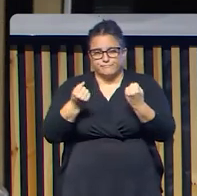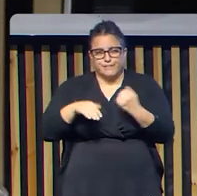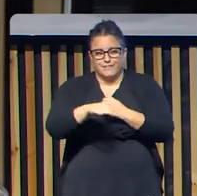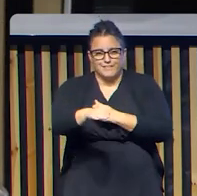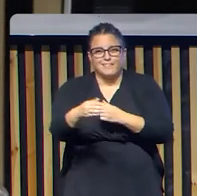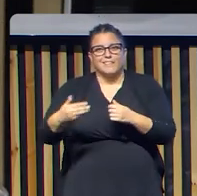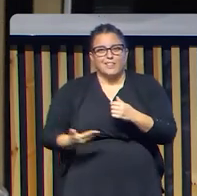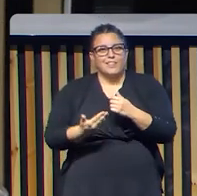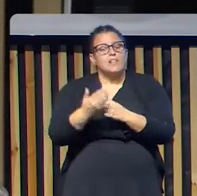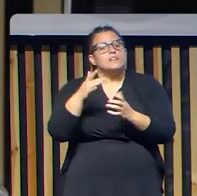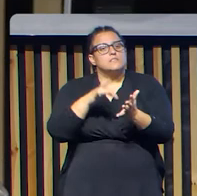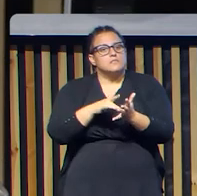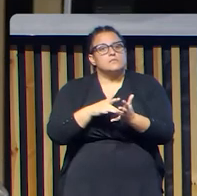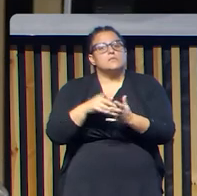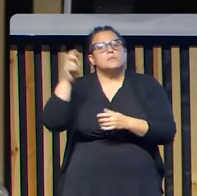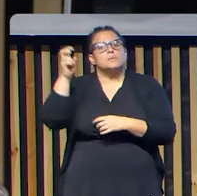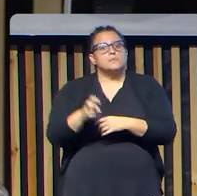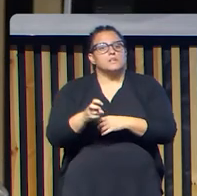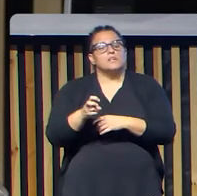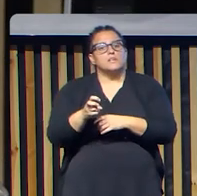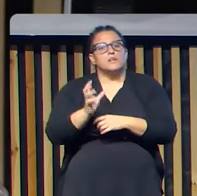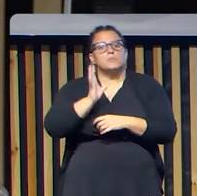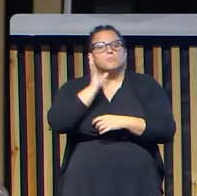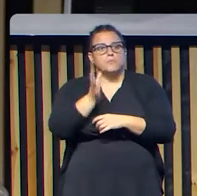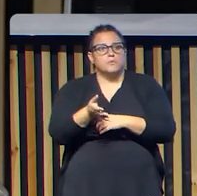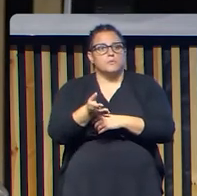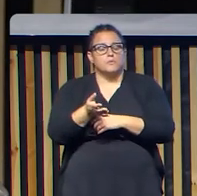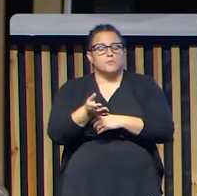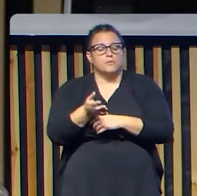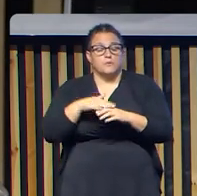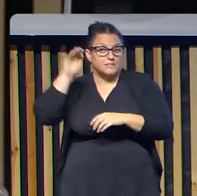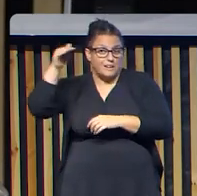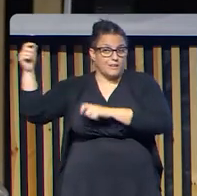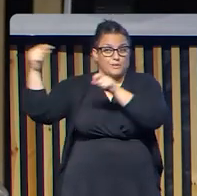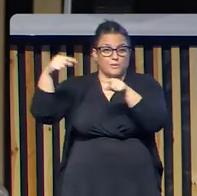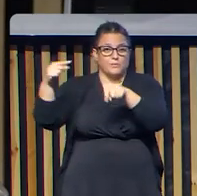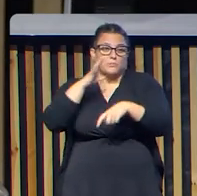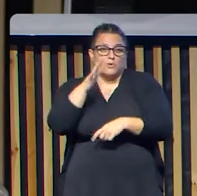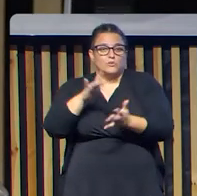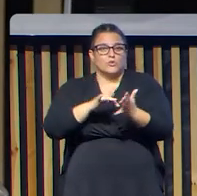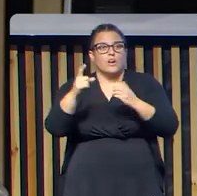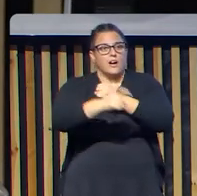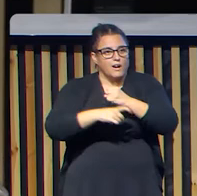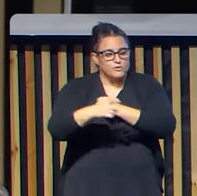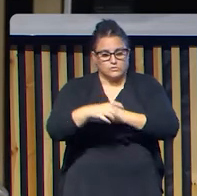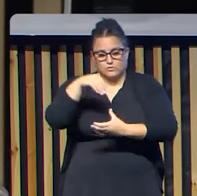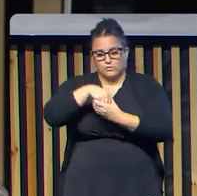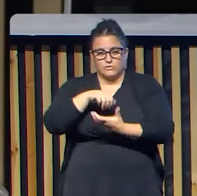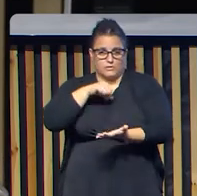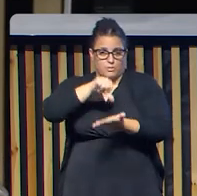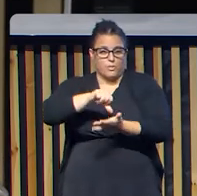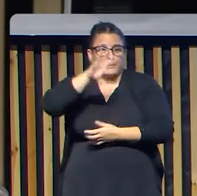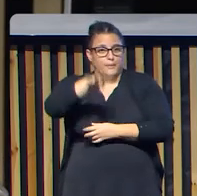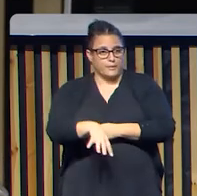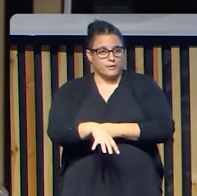porque claro era agosto y era Barcelona No de hecho en muy pocos días en la cuenta de